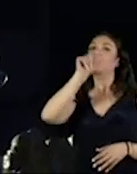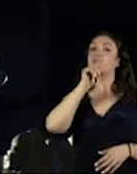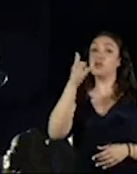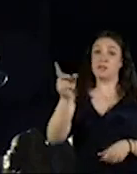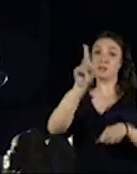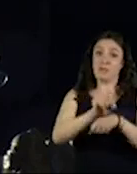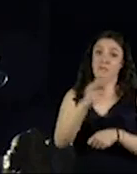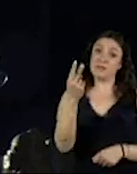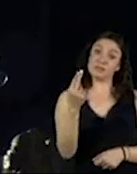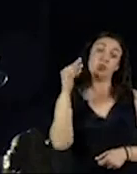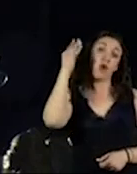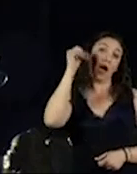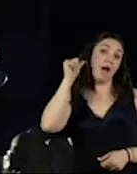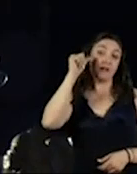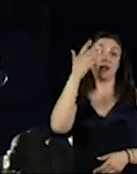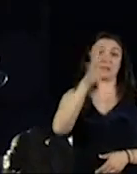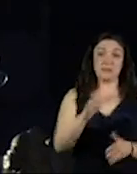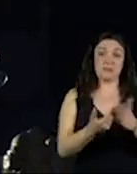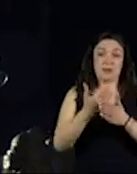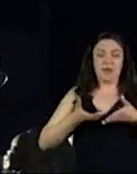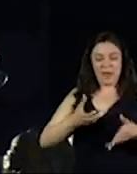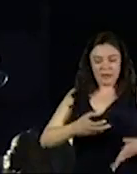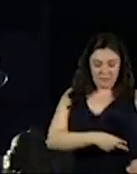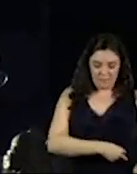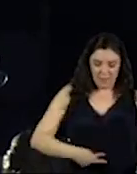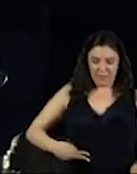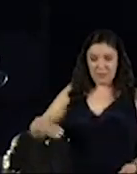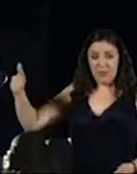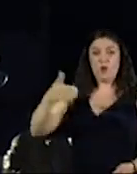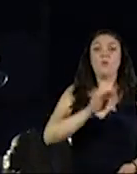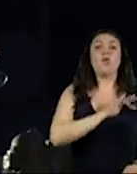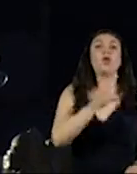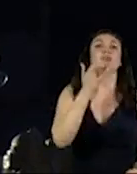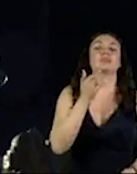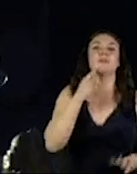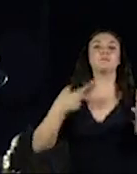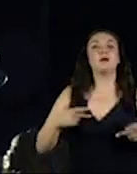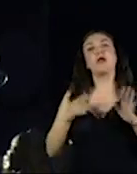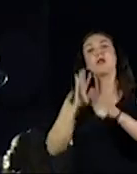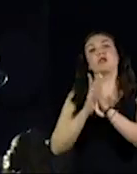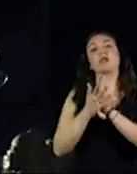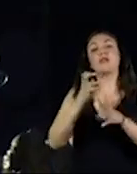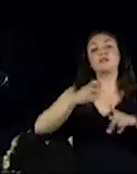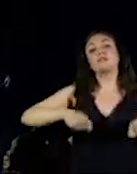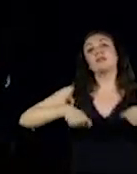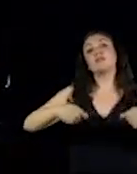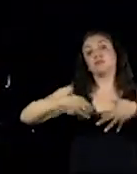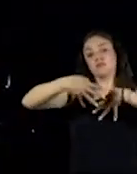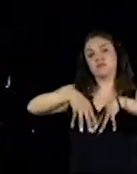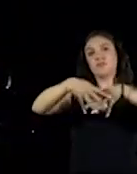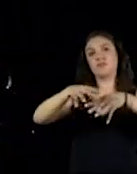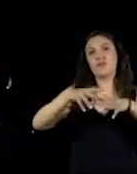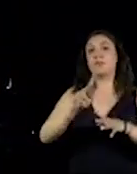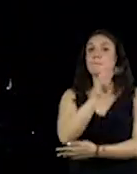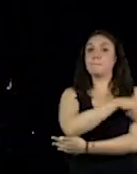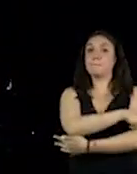a las diez de la mañana por la Calle Madero la gente podrá disfrutar del tradicional desfile de primavera